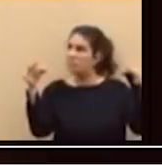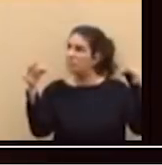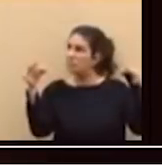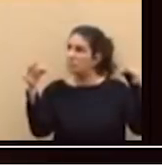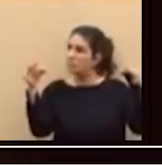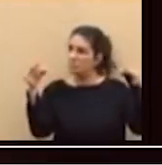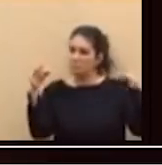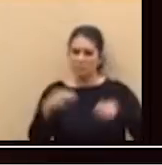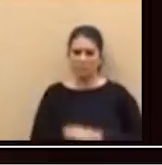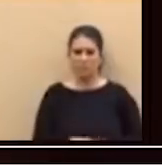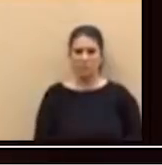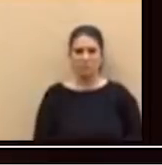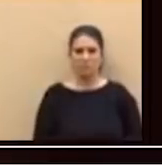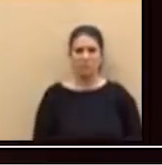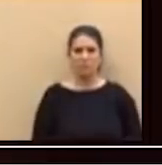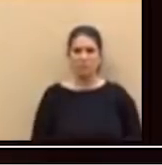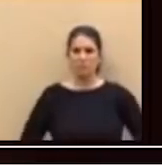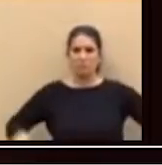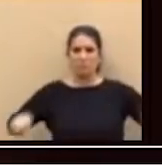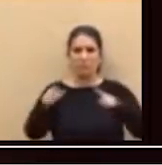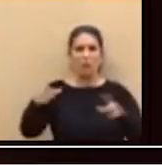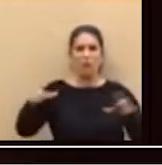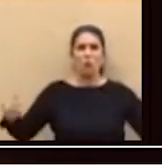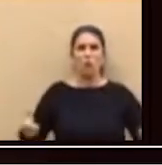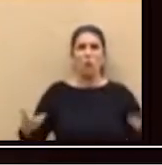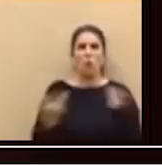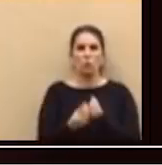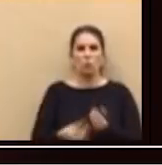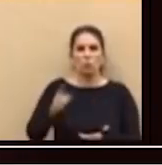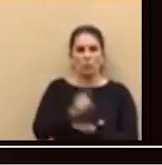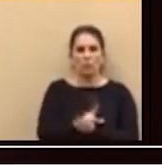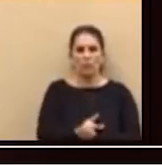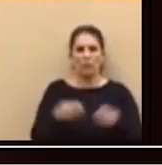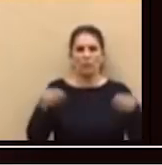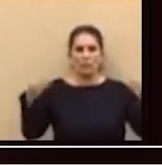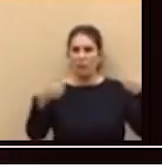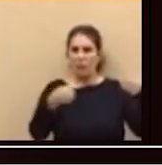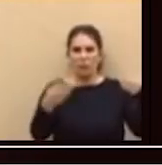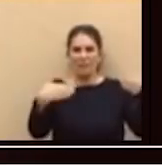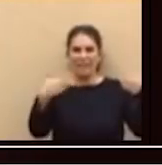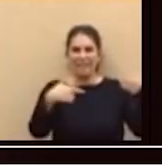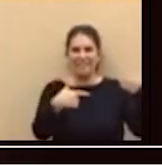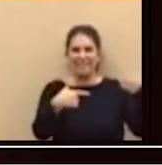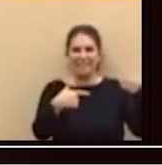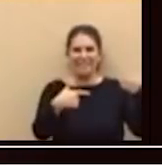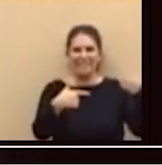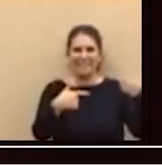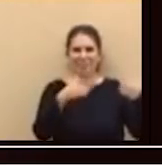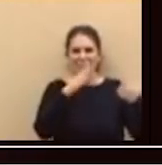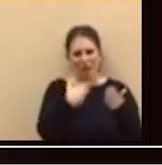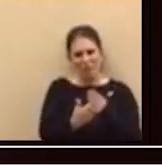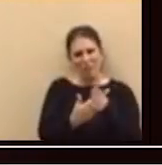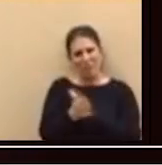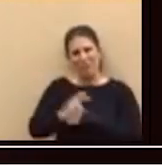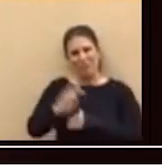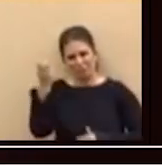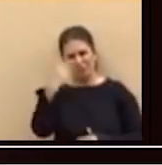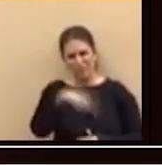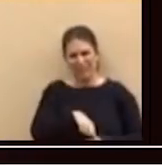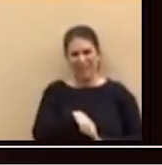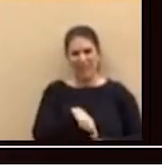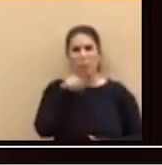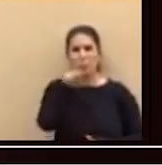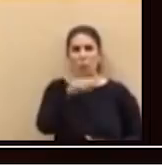Ellos, todos ellos juntos otra vez. En el que no están ustedes, tranquilos, están con distintos argumentos, lo sé, pero ustedes se han querido colocar en